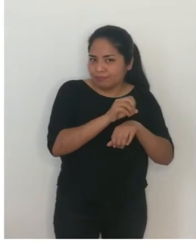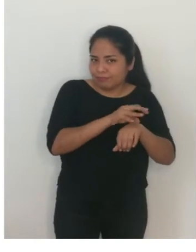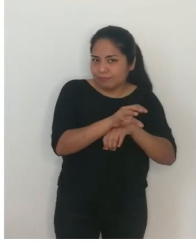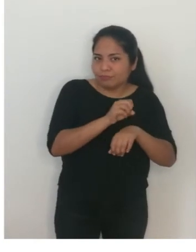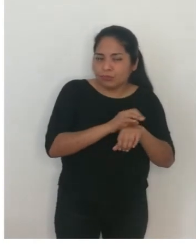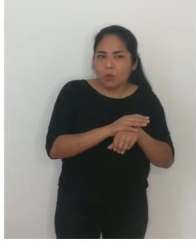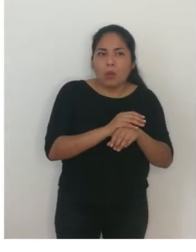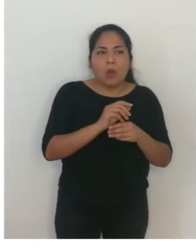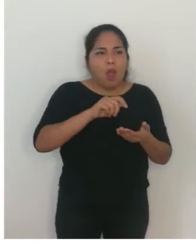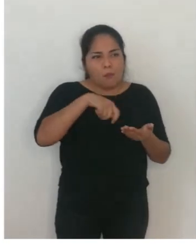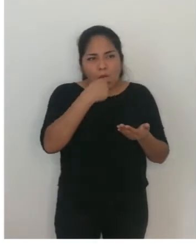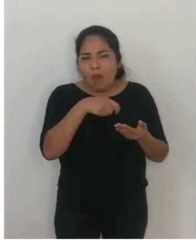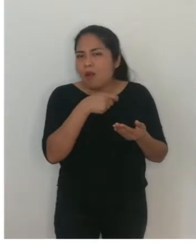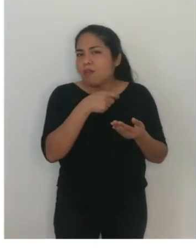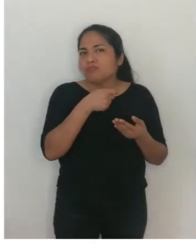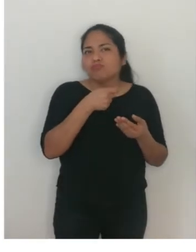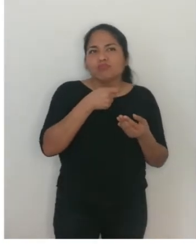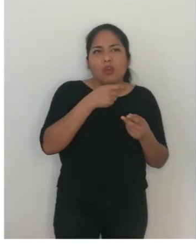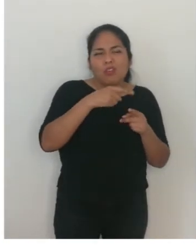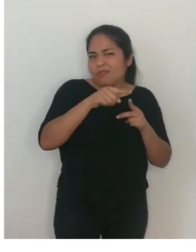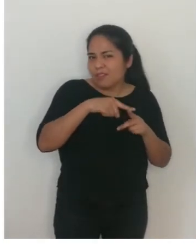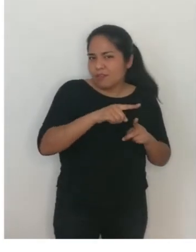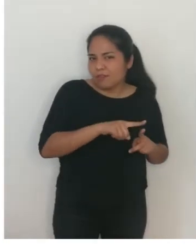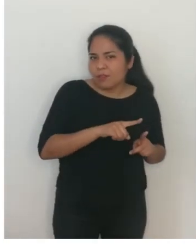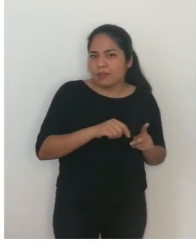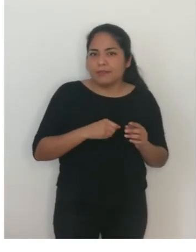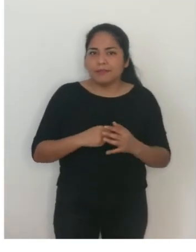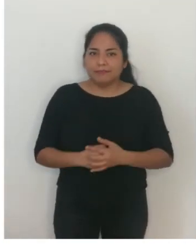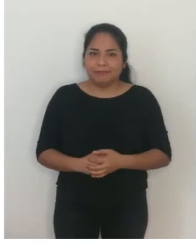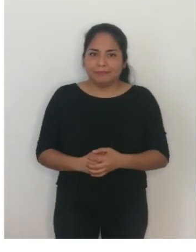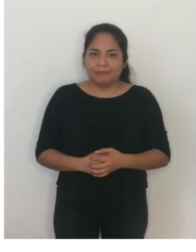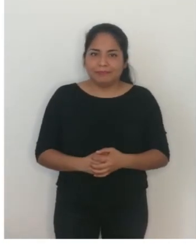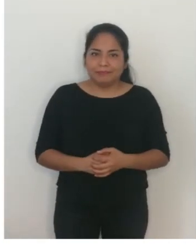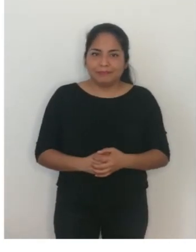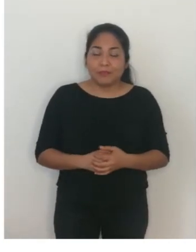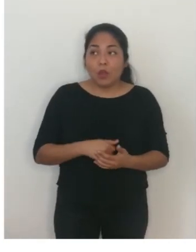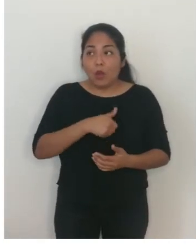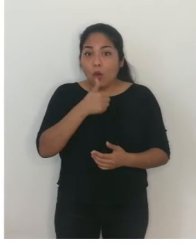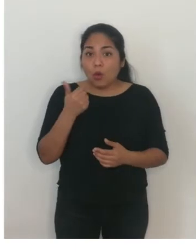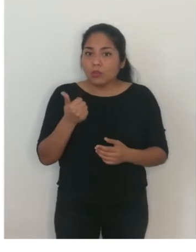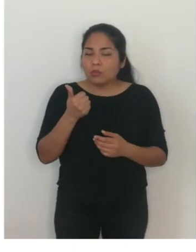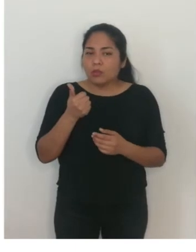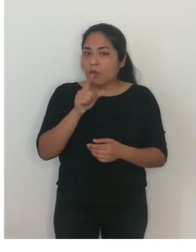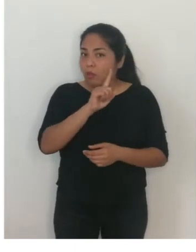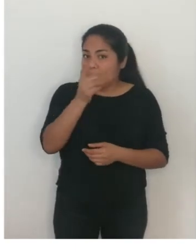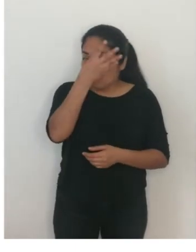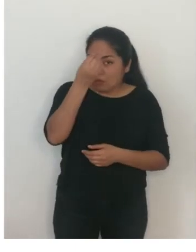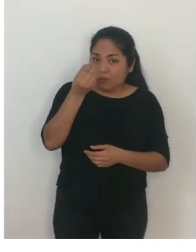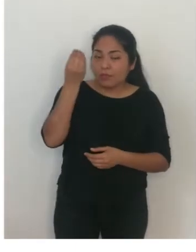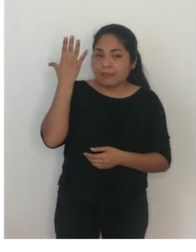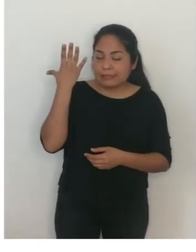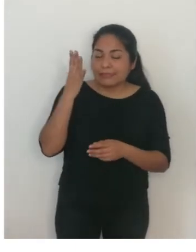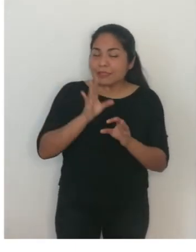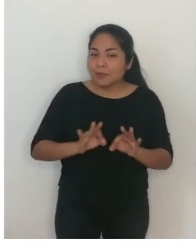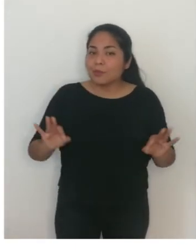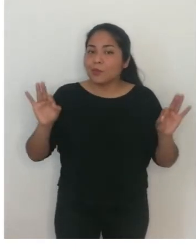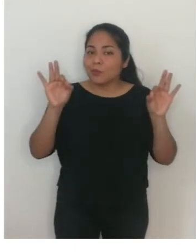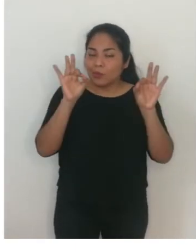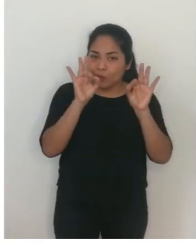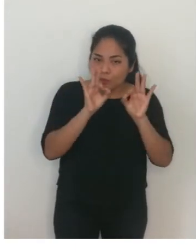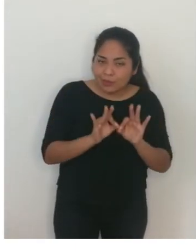preferencia puede ser una masa maga o una compota y otra cosa que también es muy